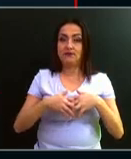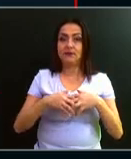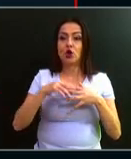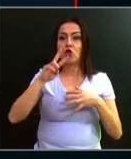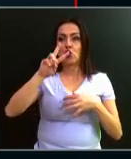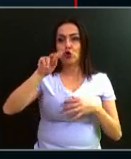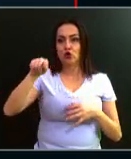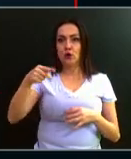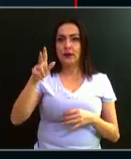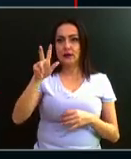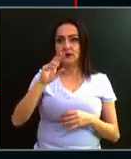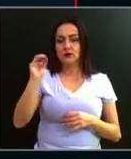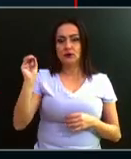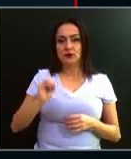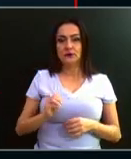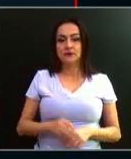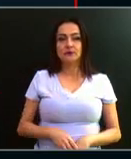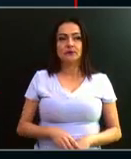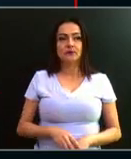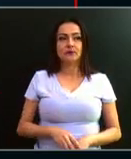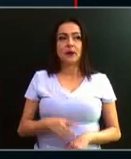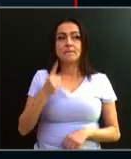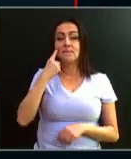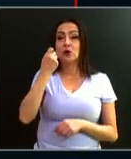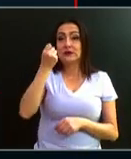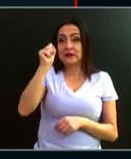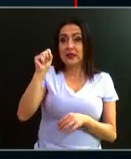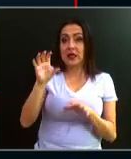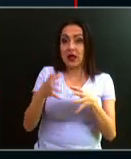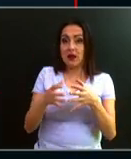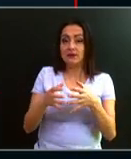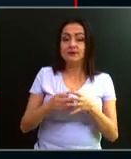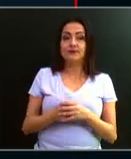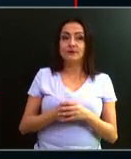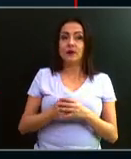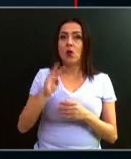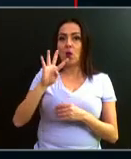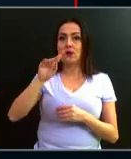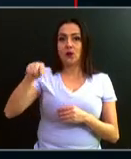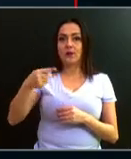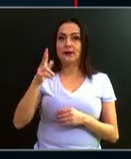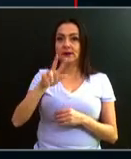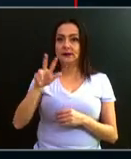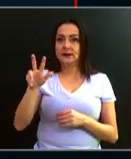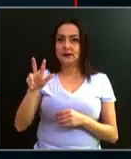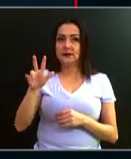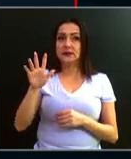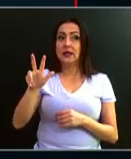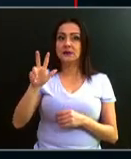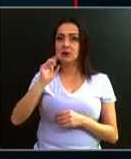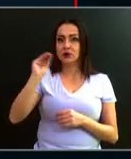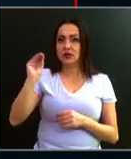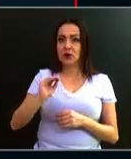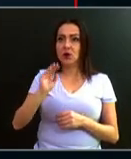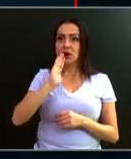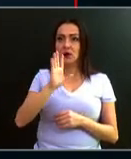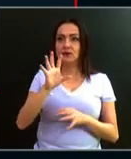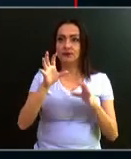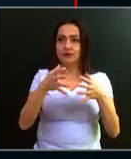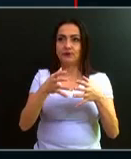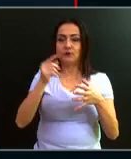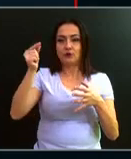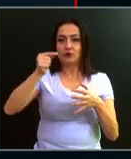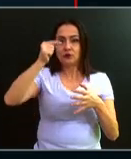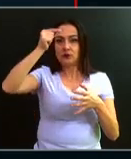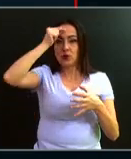un 2.3%, por parte del sector sindical un 4.3% y por parte del sector